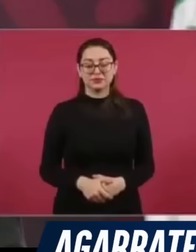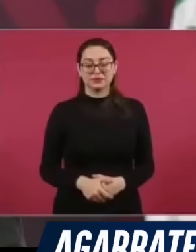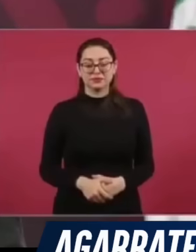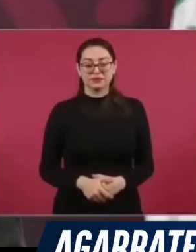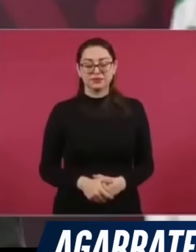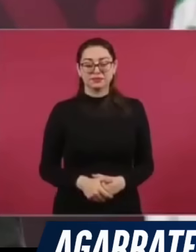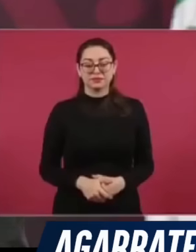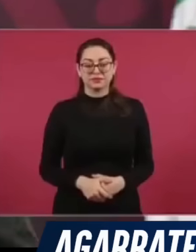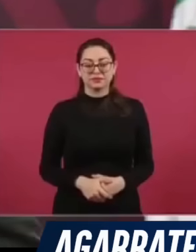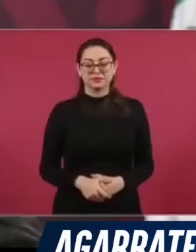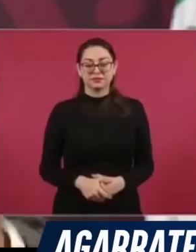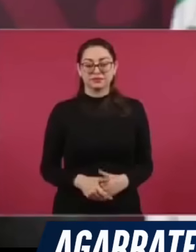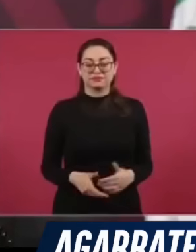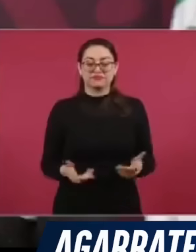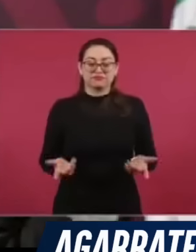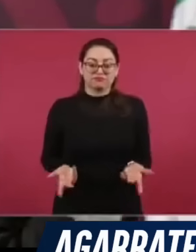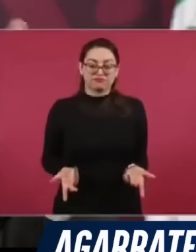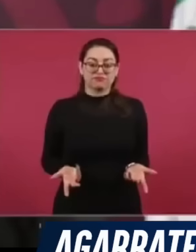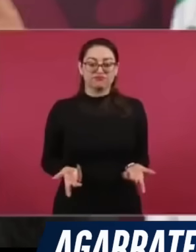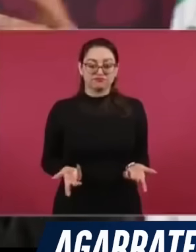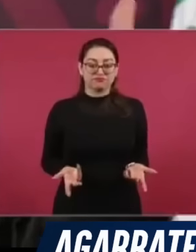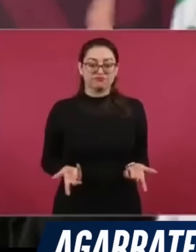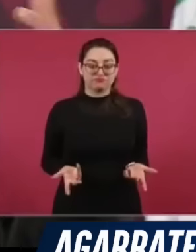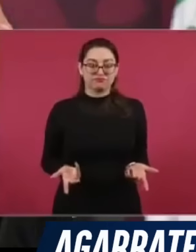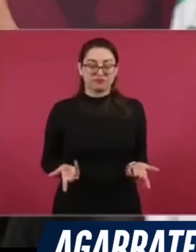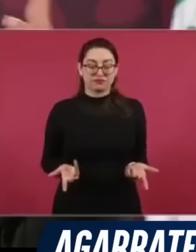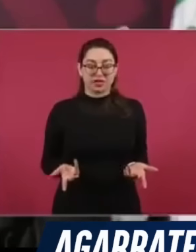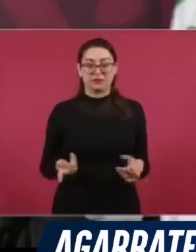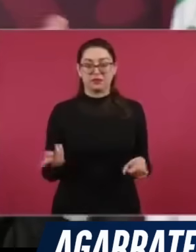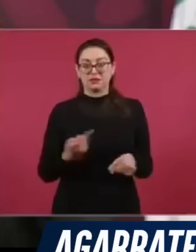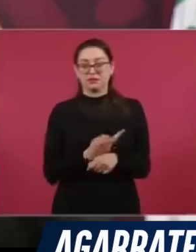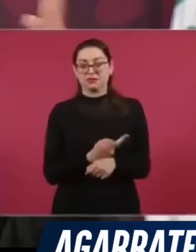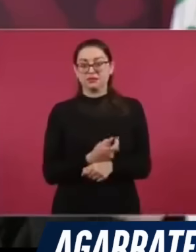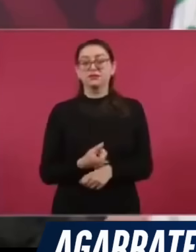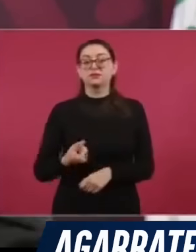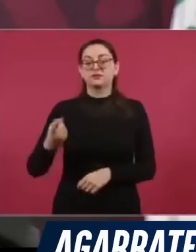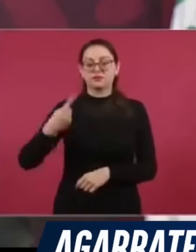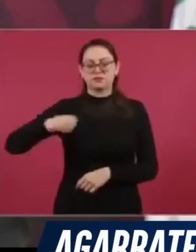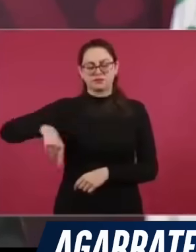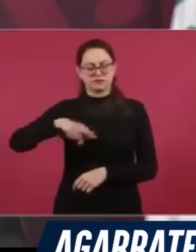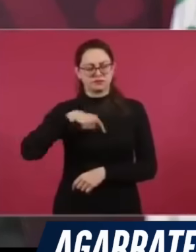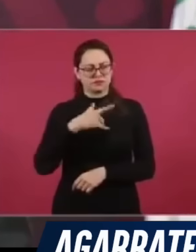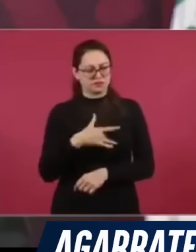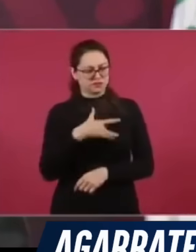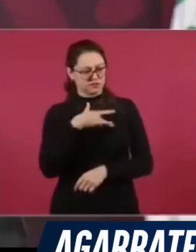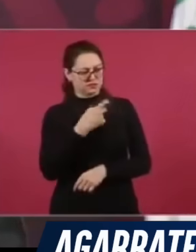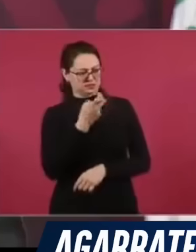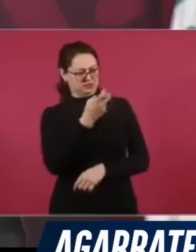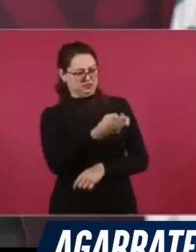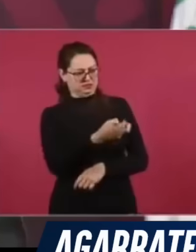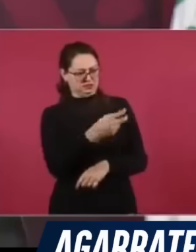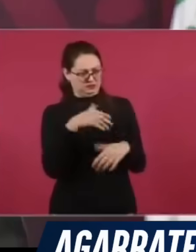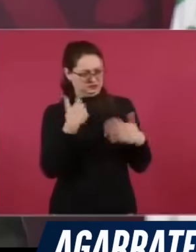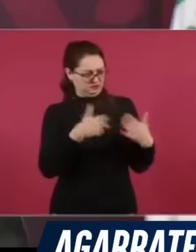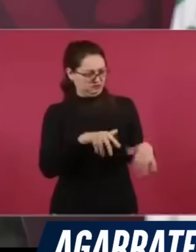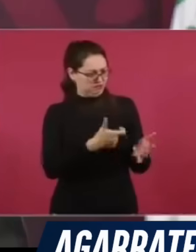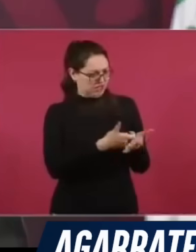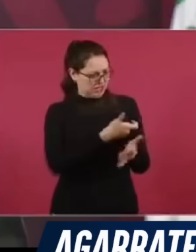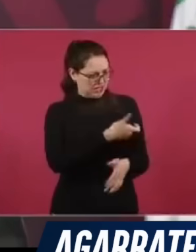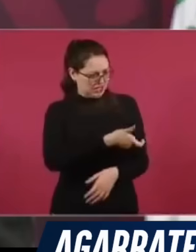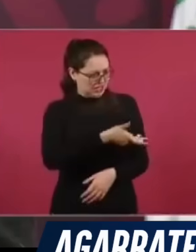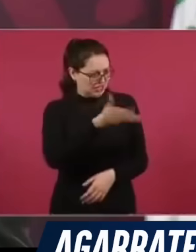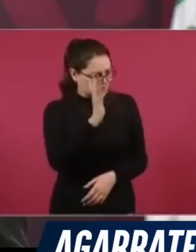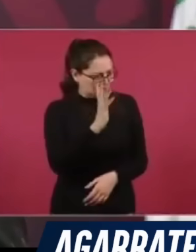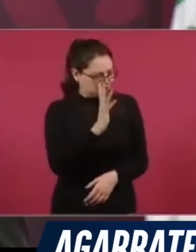Obrador pues entonces cuando empezamos a comprar las medicinas